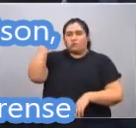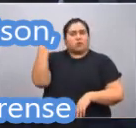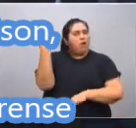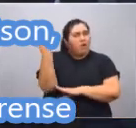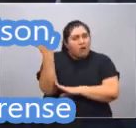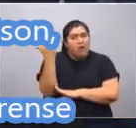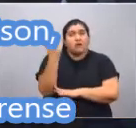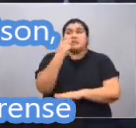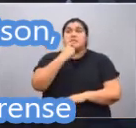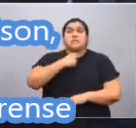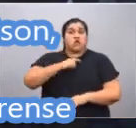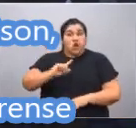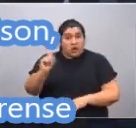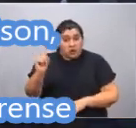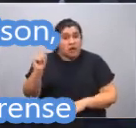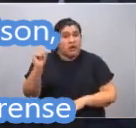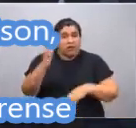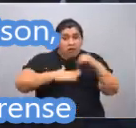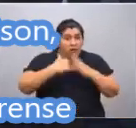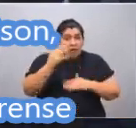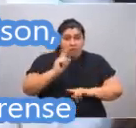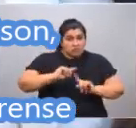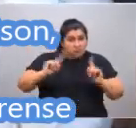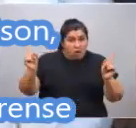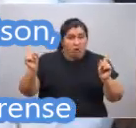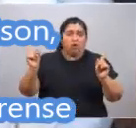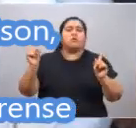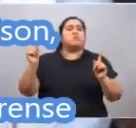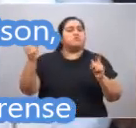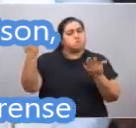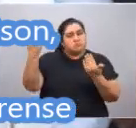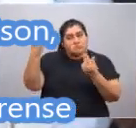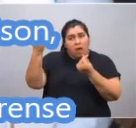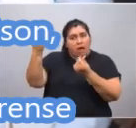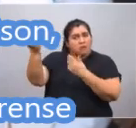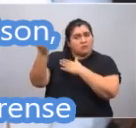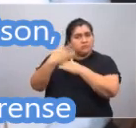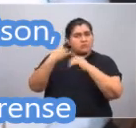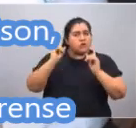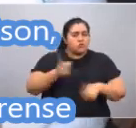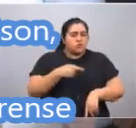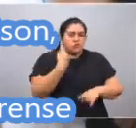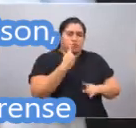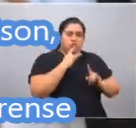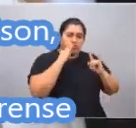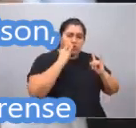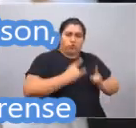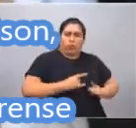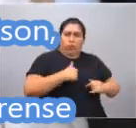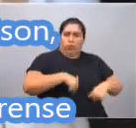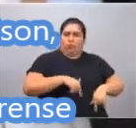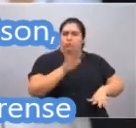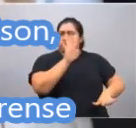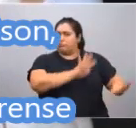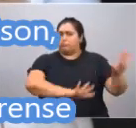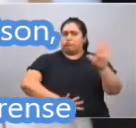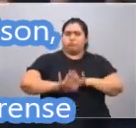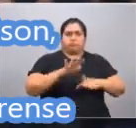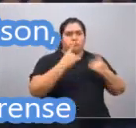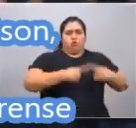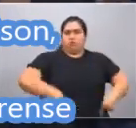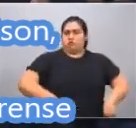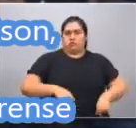que si no quieren hacer la obra, que nos la pasen y haremos lo que tengamos que hacer